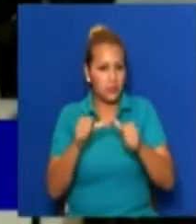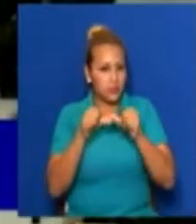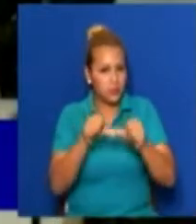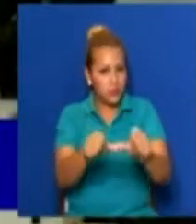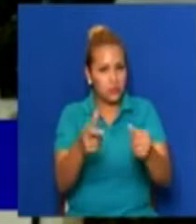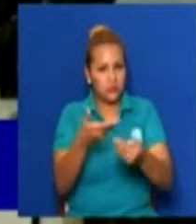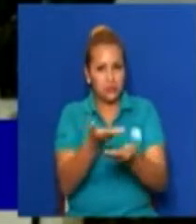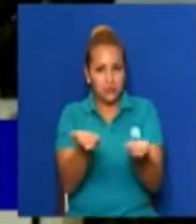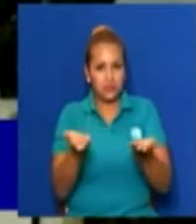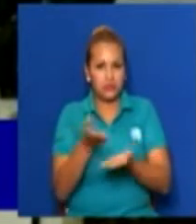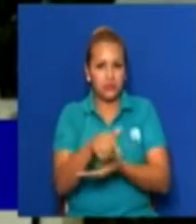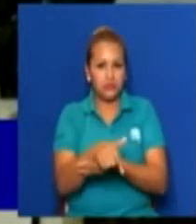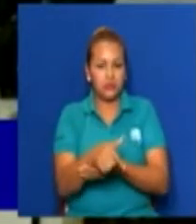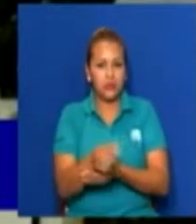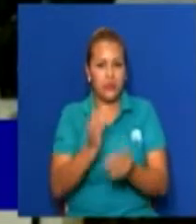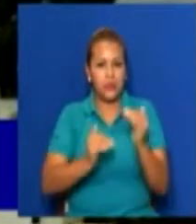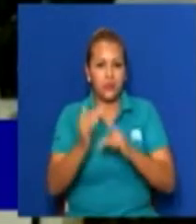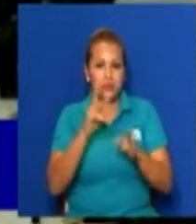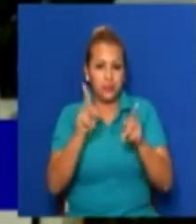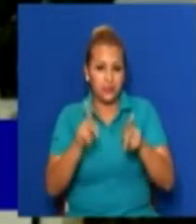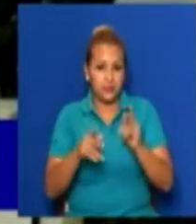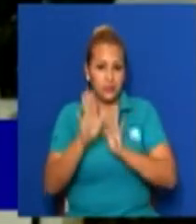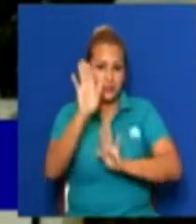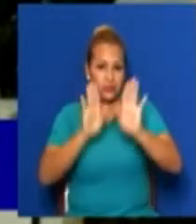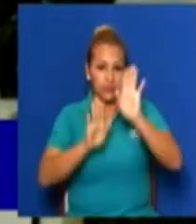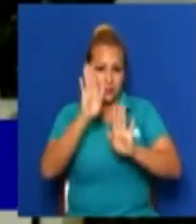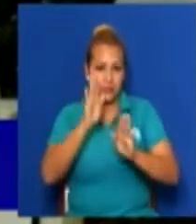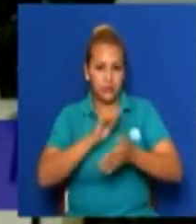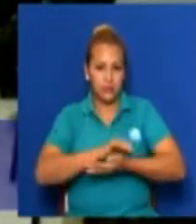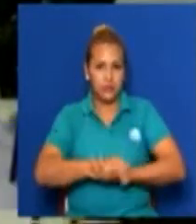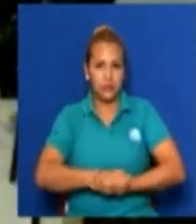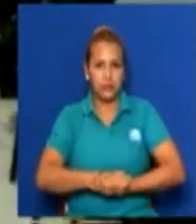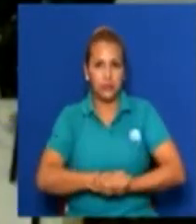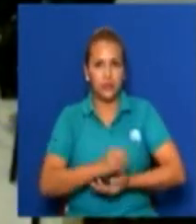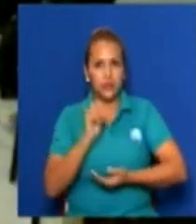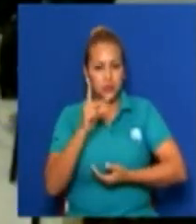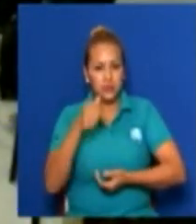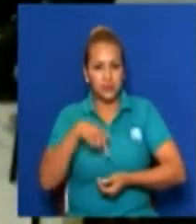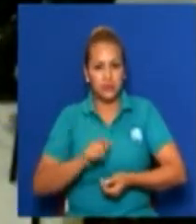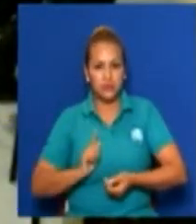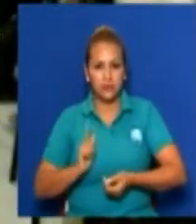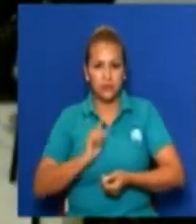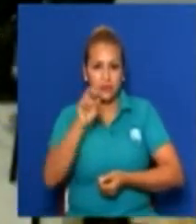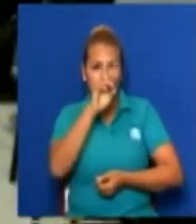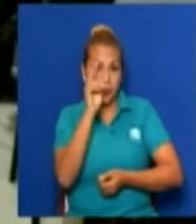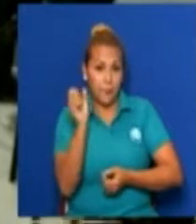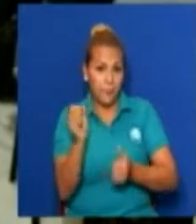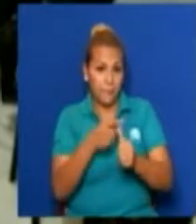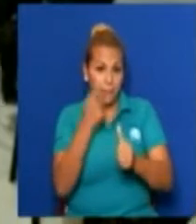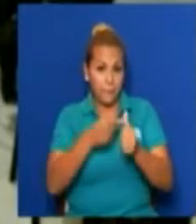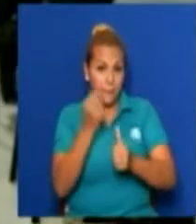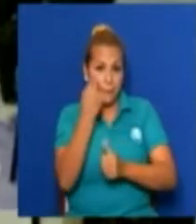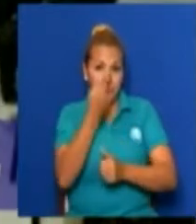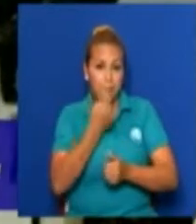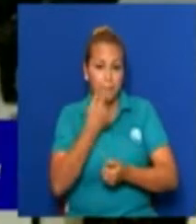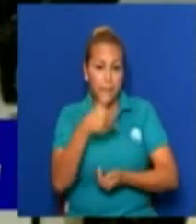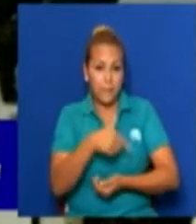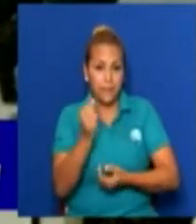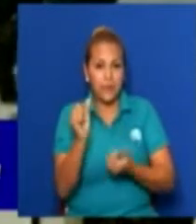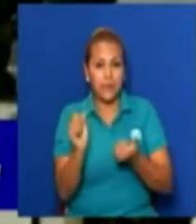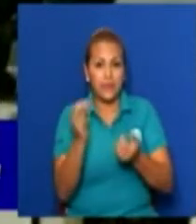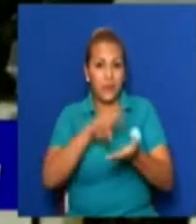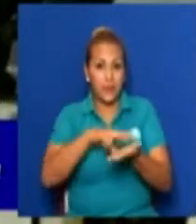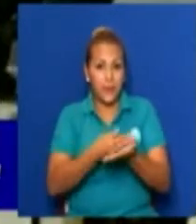más personas participen. Ok, aquí tenemos la primera pregunta. Nos regala su nombre.